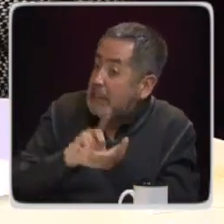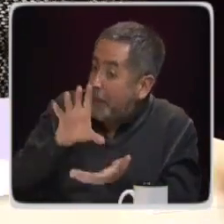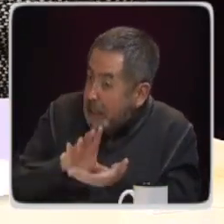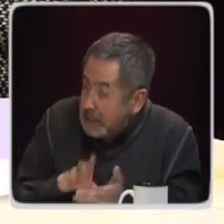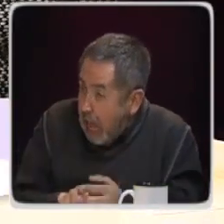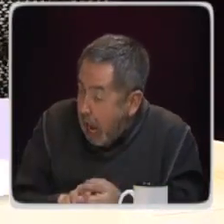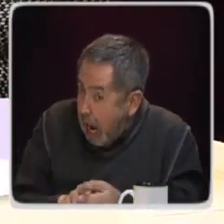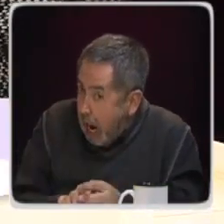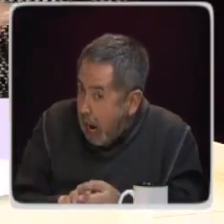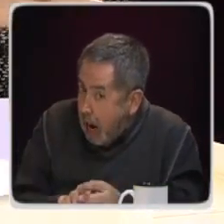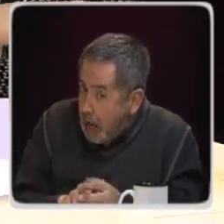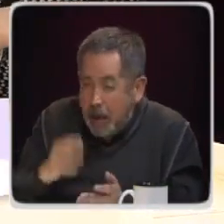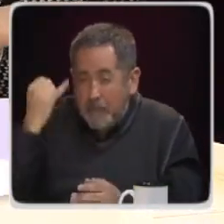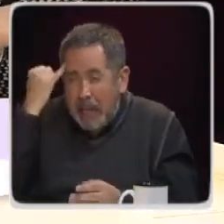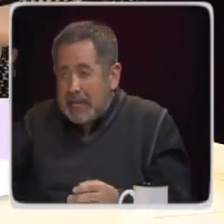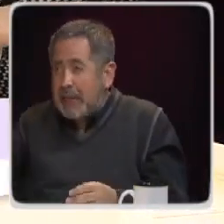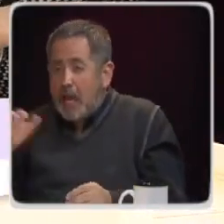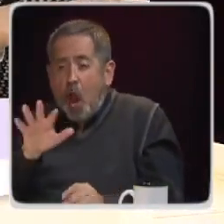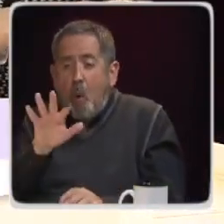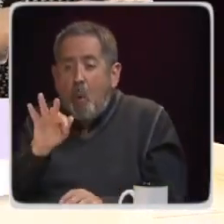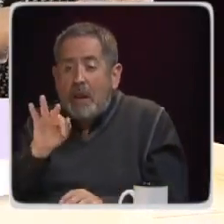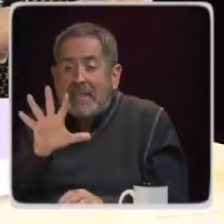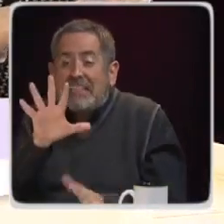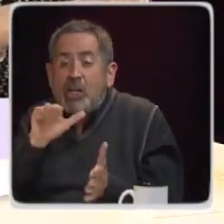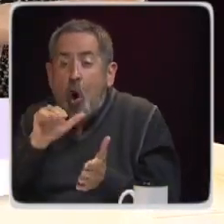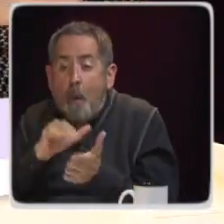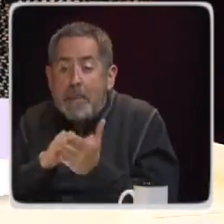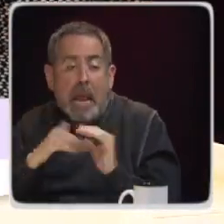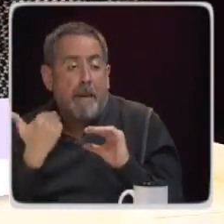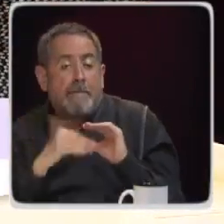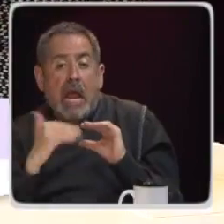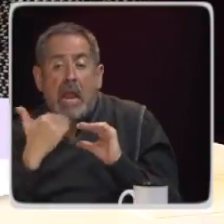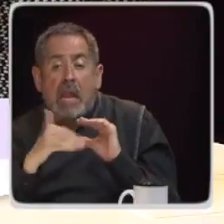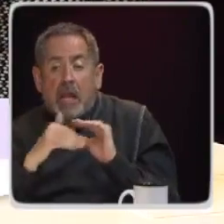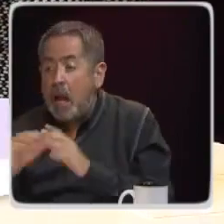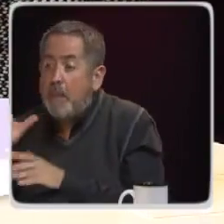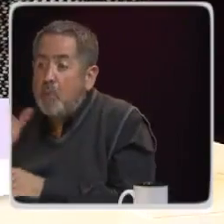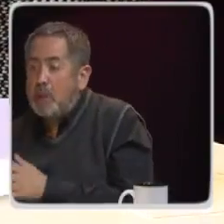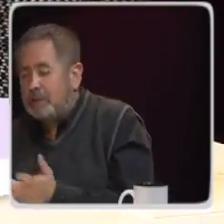que centraliza y que va estableciendo la lengua? ¿Cómo funciona?